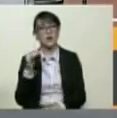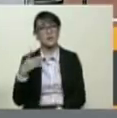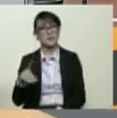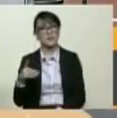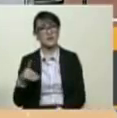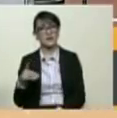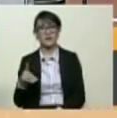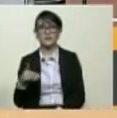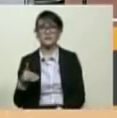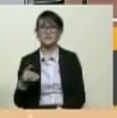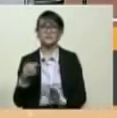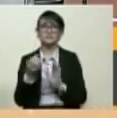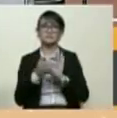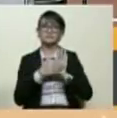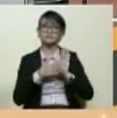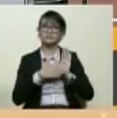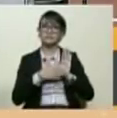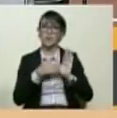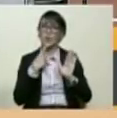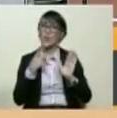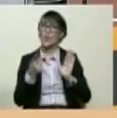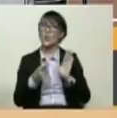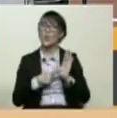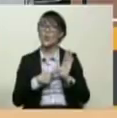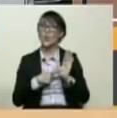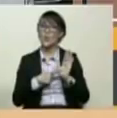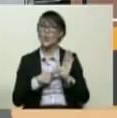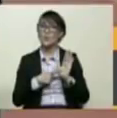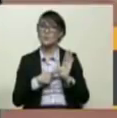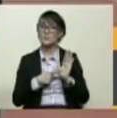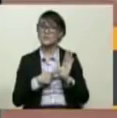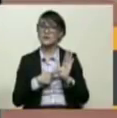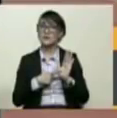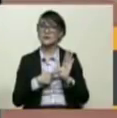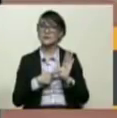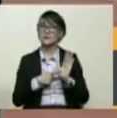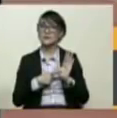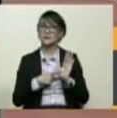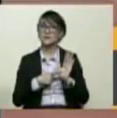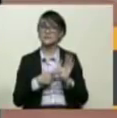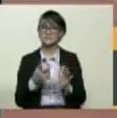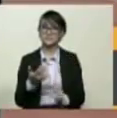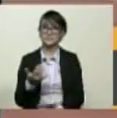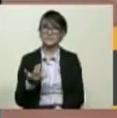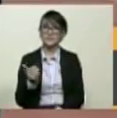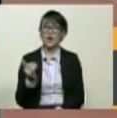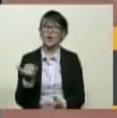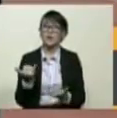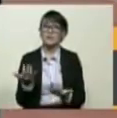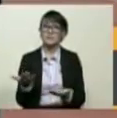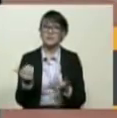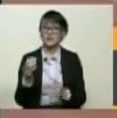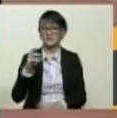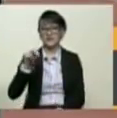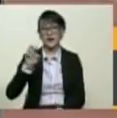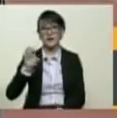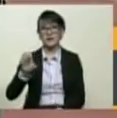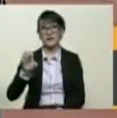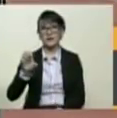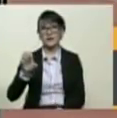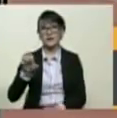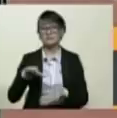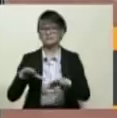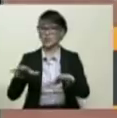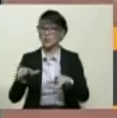todas las prerrogativas establecidas para cumplir con su misión. Nosotros estamos solicitando que el Consejo Nacional Electoral